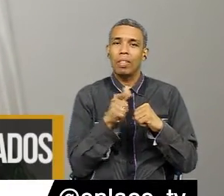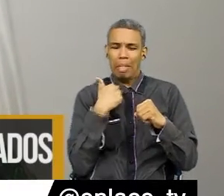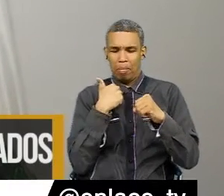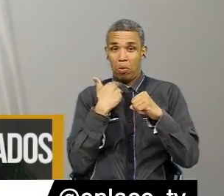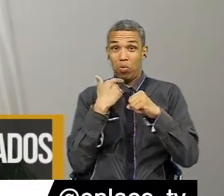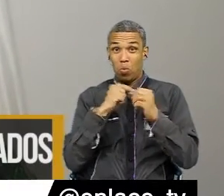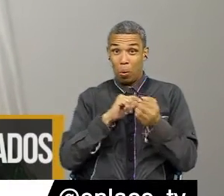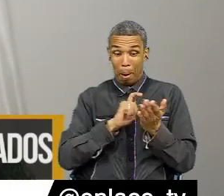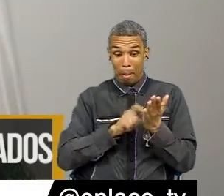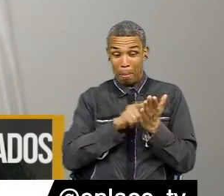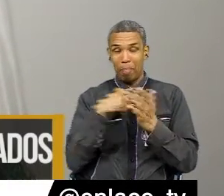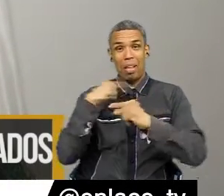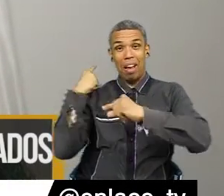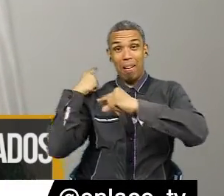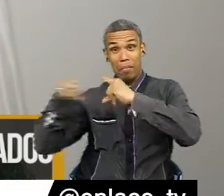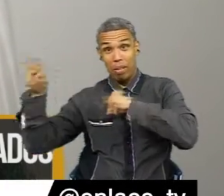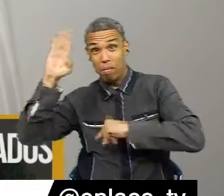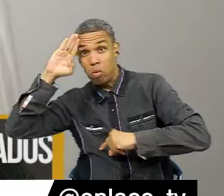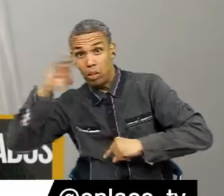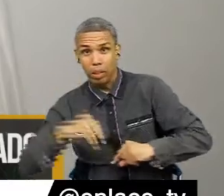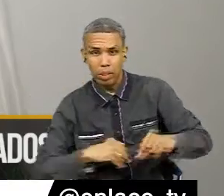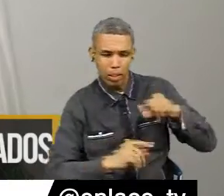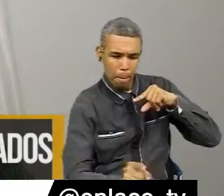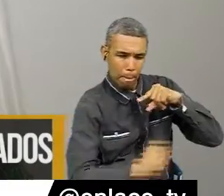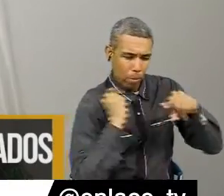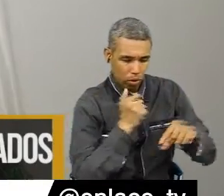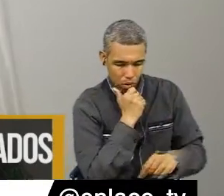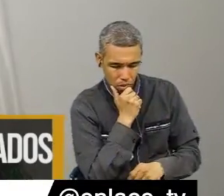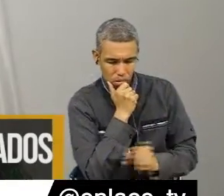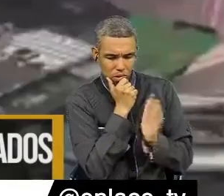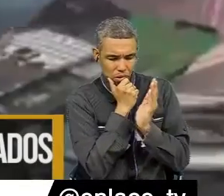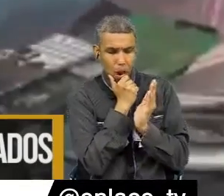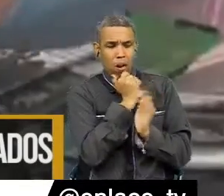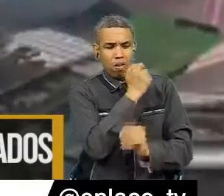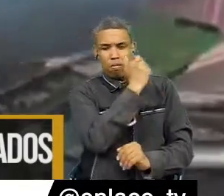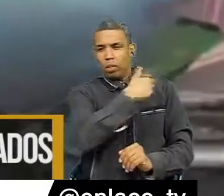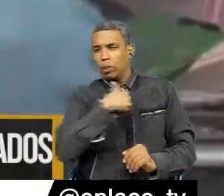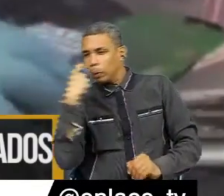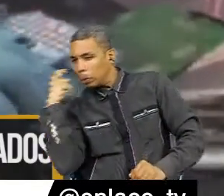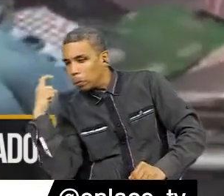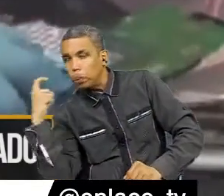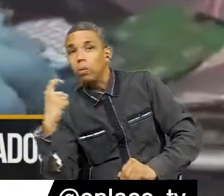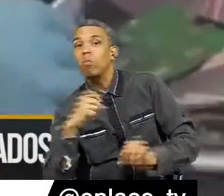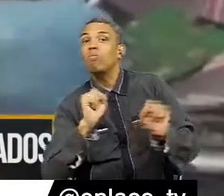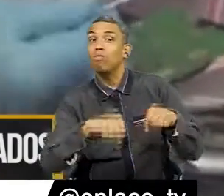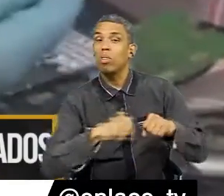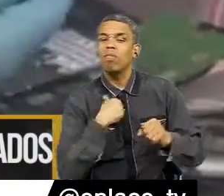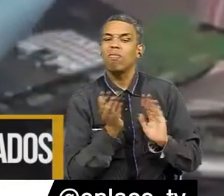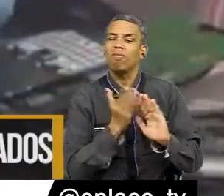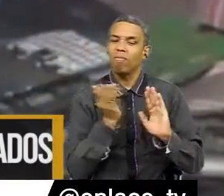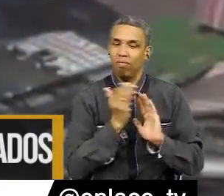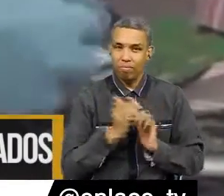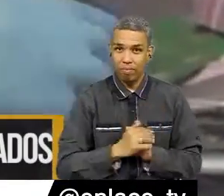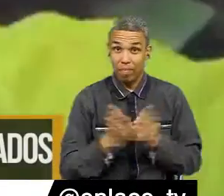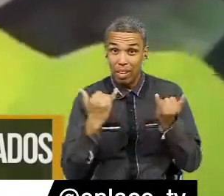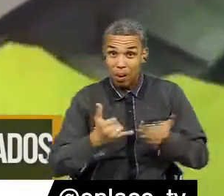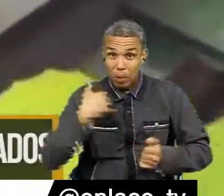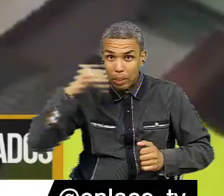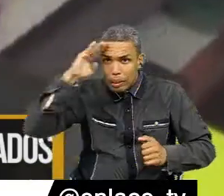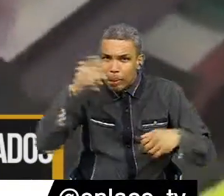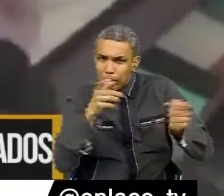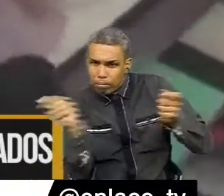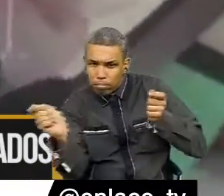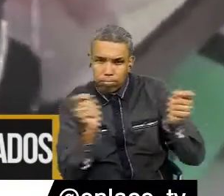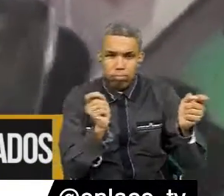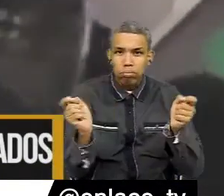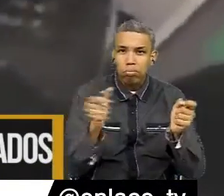obstante, pues la víctima como tal no instaura denuncio penal. Se espera que por medio de los diferentes operativos de registro y control se